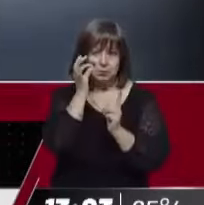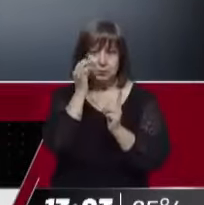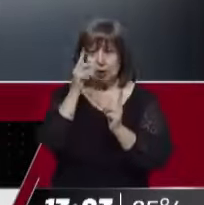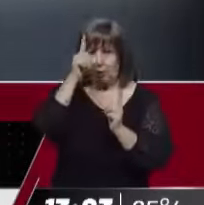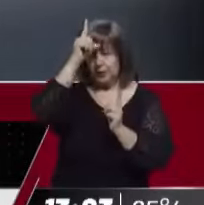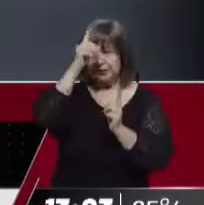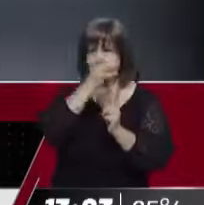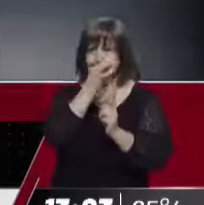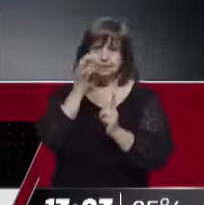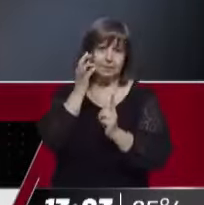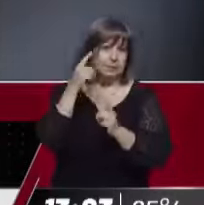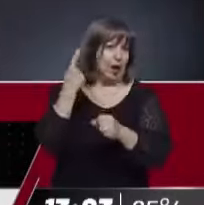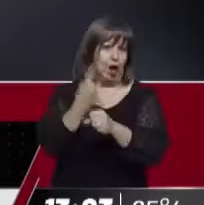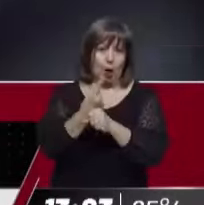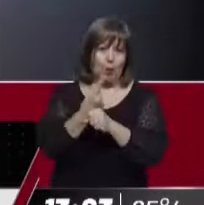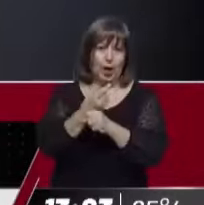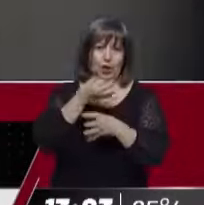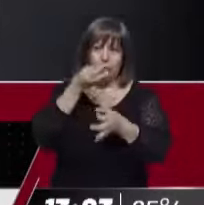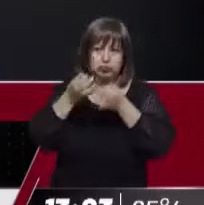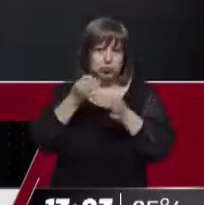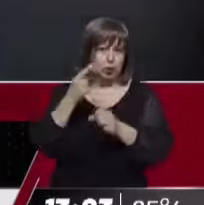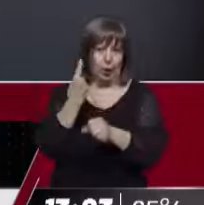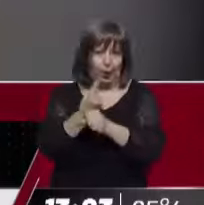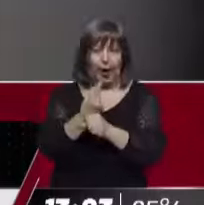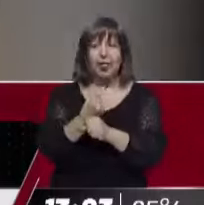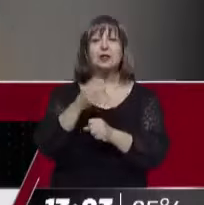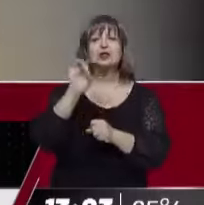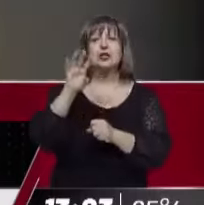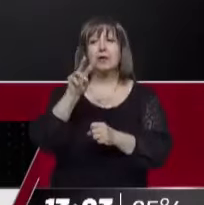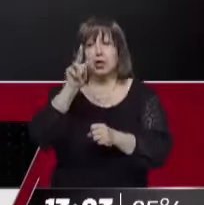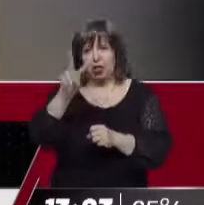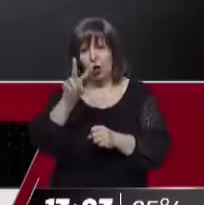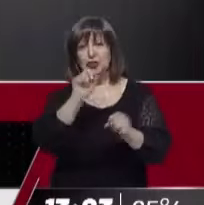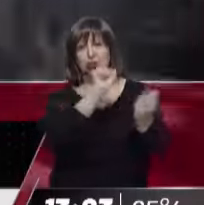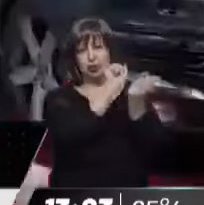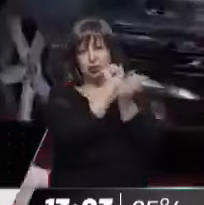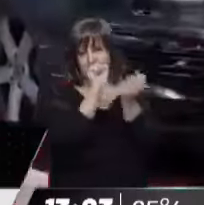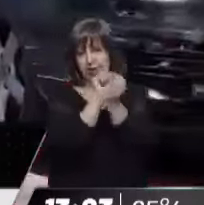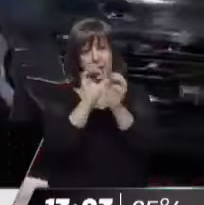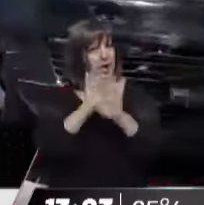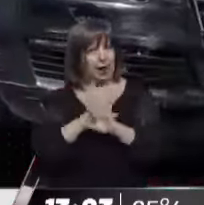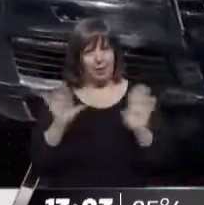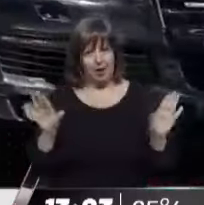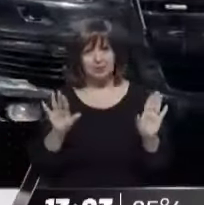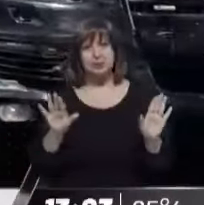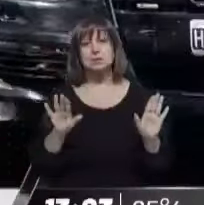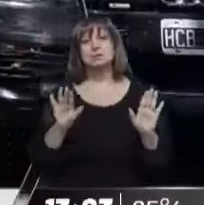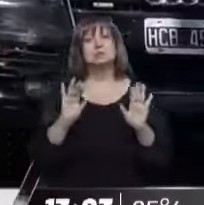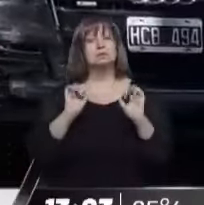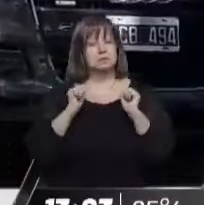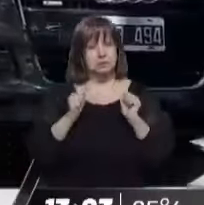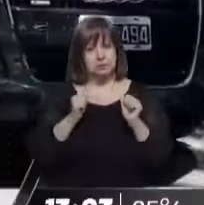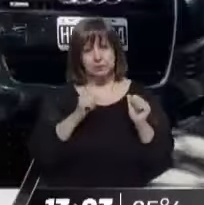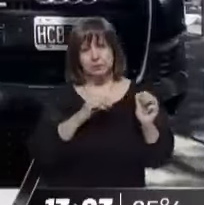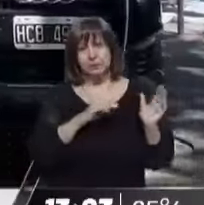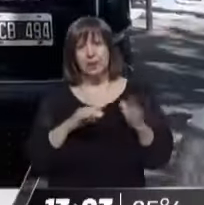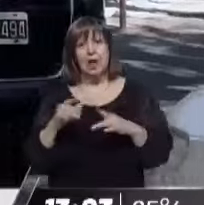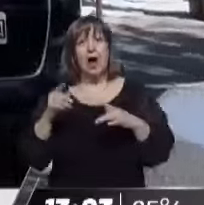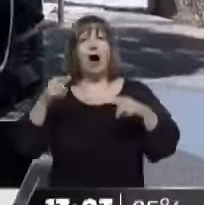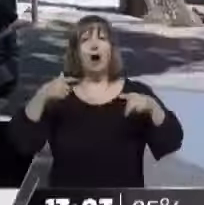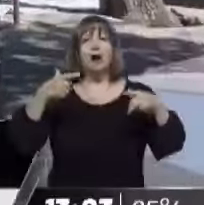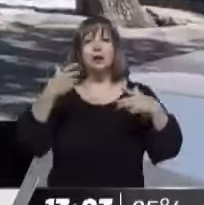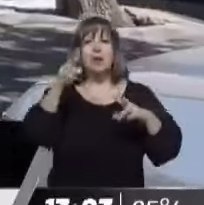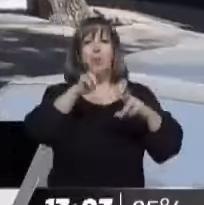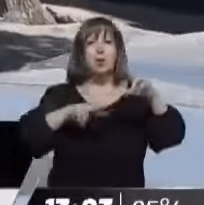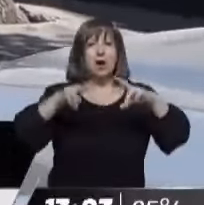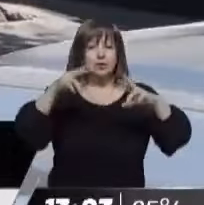AFP-025-IM. Así que dos personas detenidas y lo que está haciendo ahora la policía es guardar todo lo que tiene que ver con el secuestro, que son las